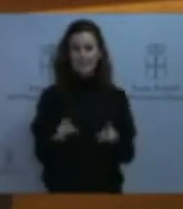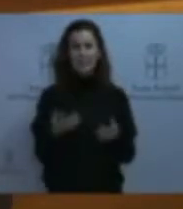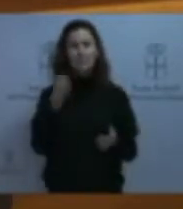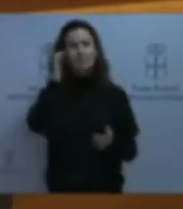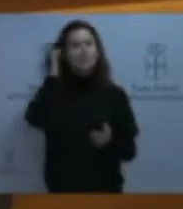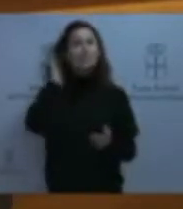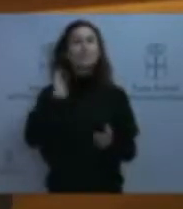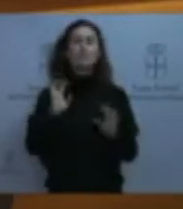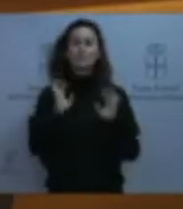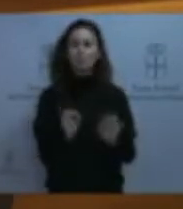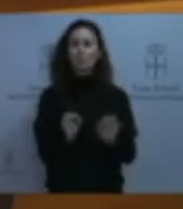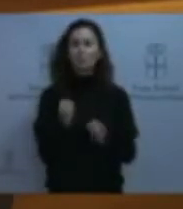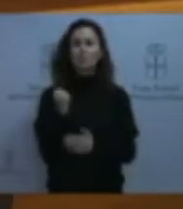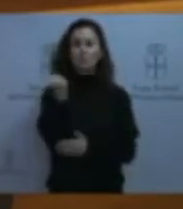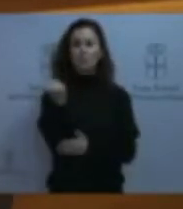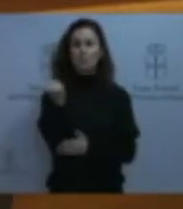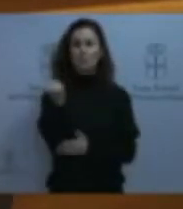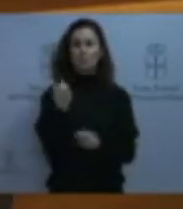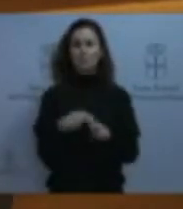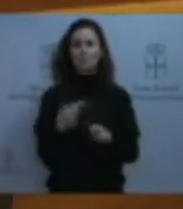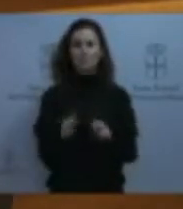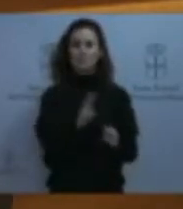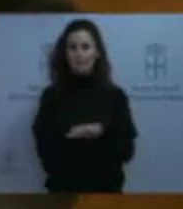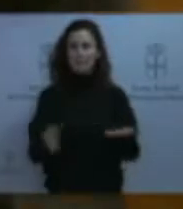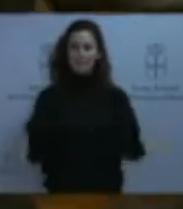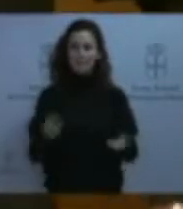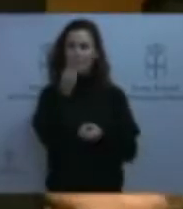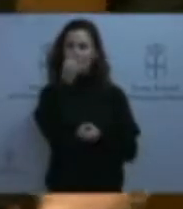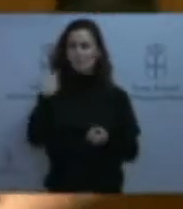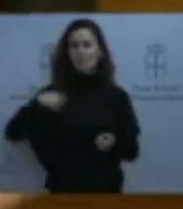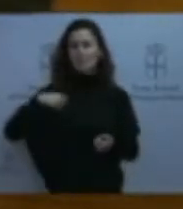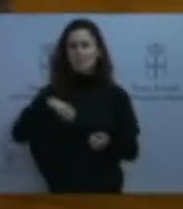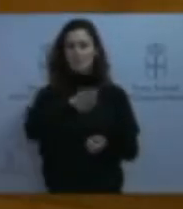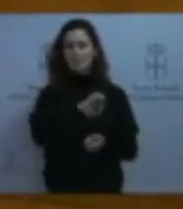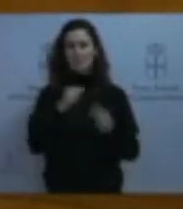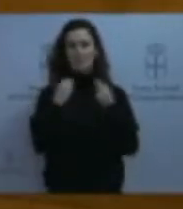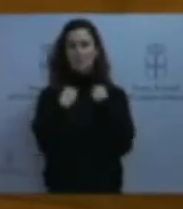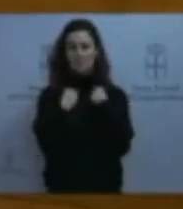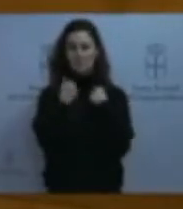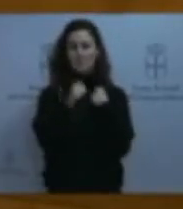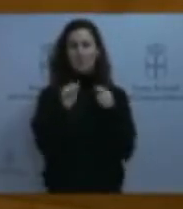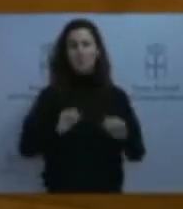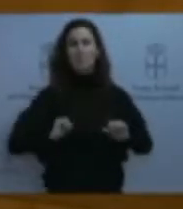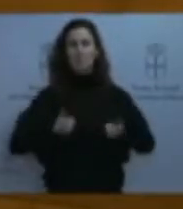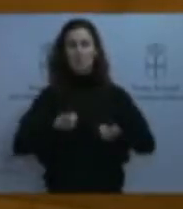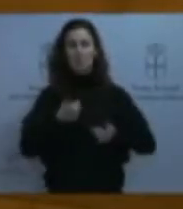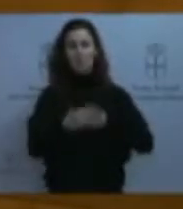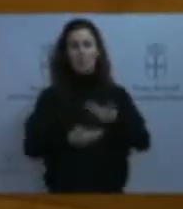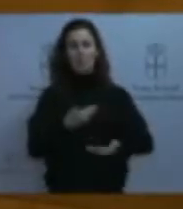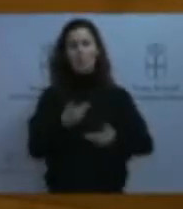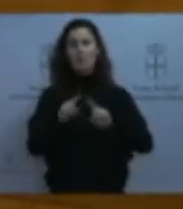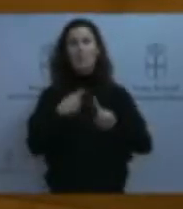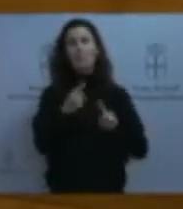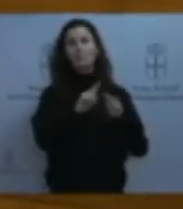está precisamente en apoyar políticas del PP. Voy a seguir con la primera respuesta y después le contestaré algunas de las cuestiones